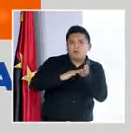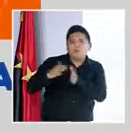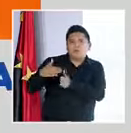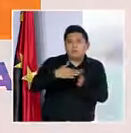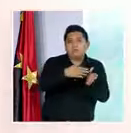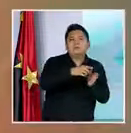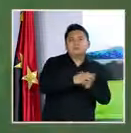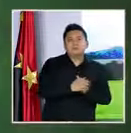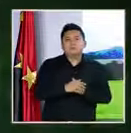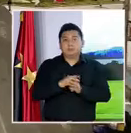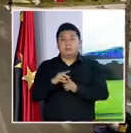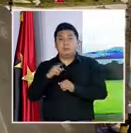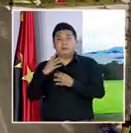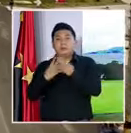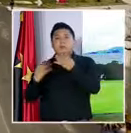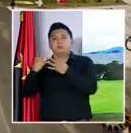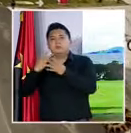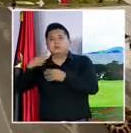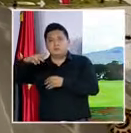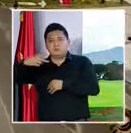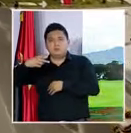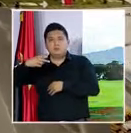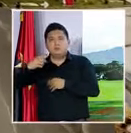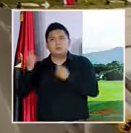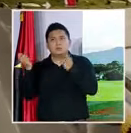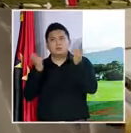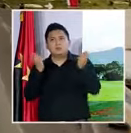que conforman la red secundaria, además de los